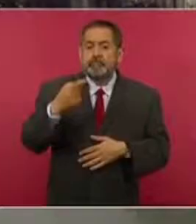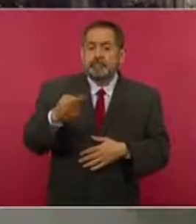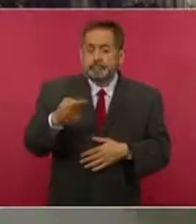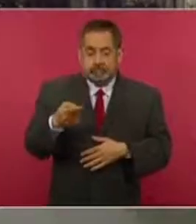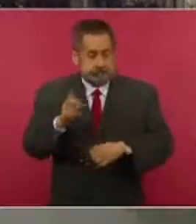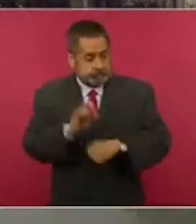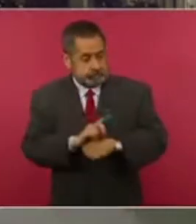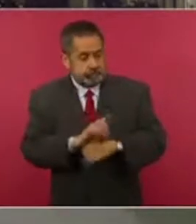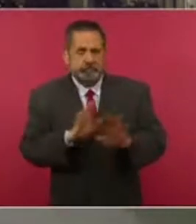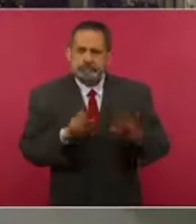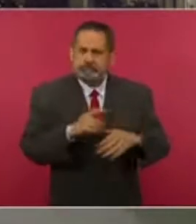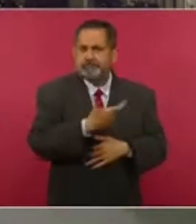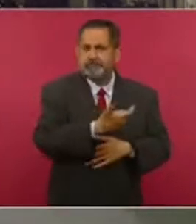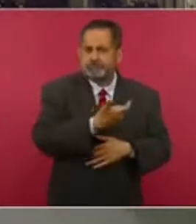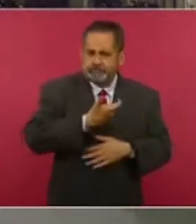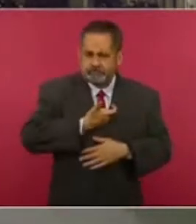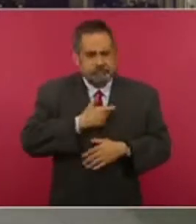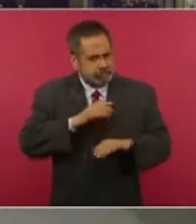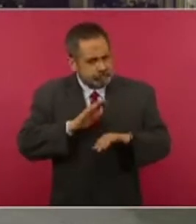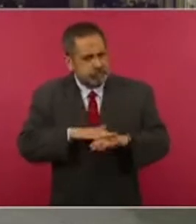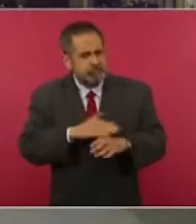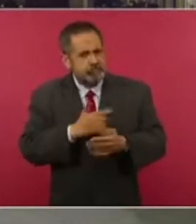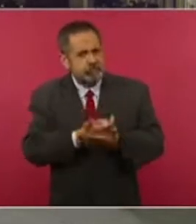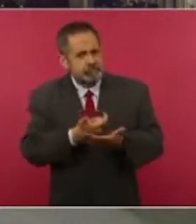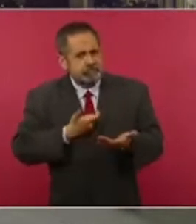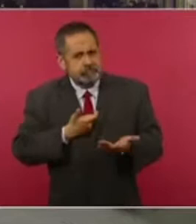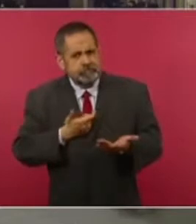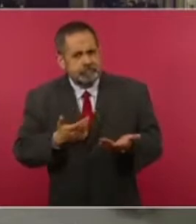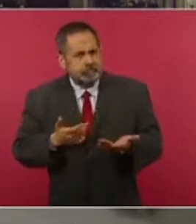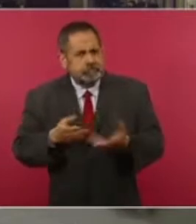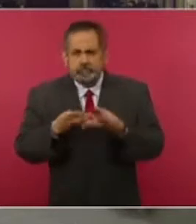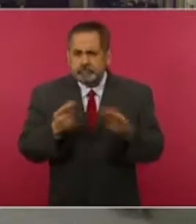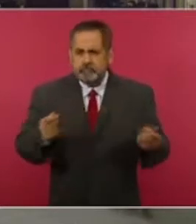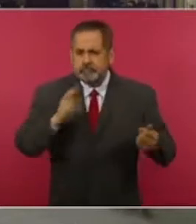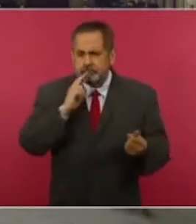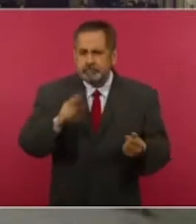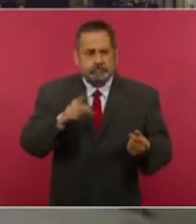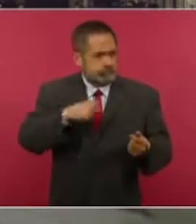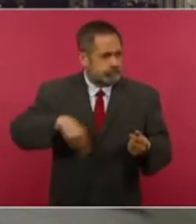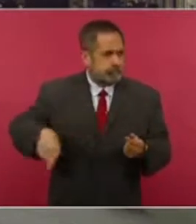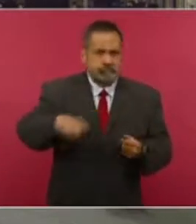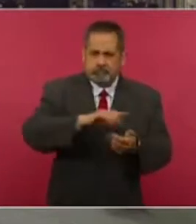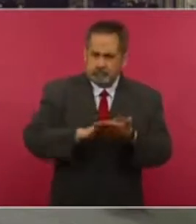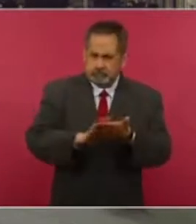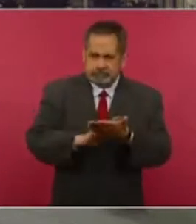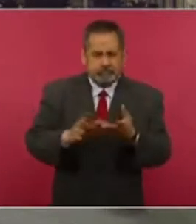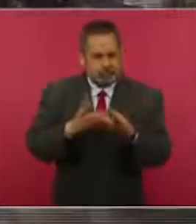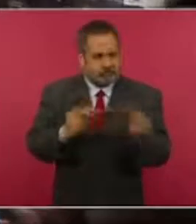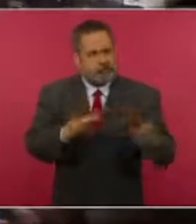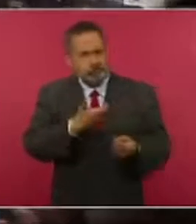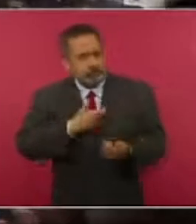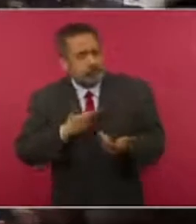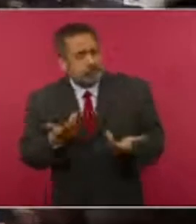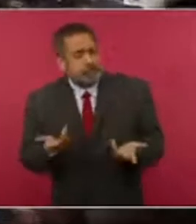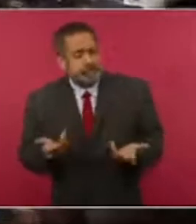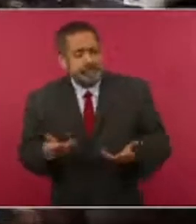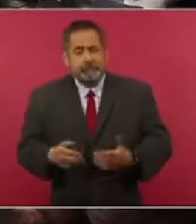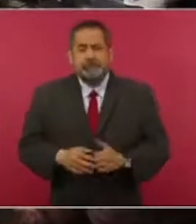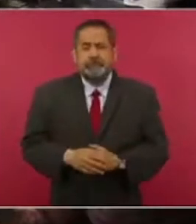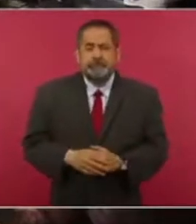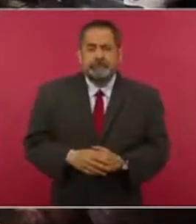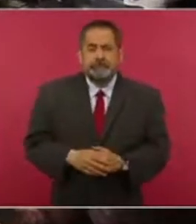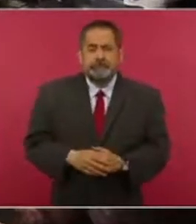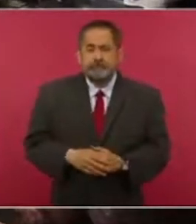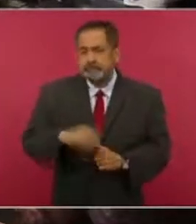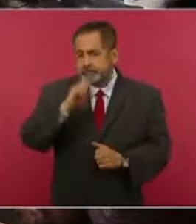para que el día de hoy pues exijan soluciones con los ejidatarios y la empresa exportadora de sal. También